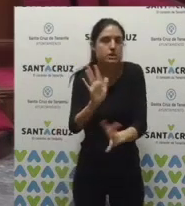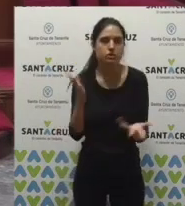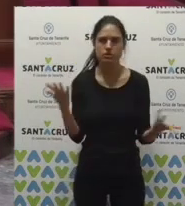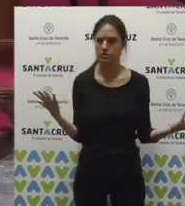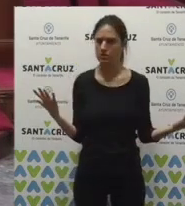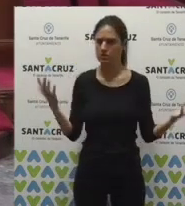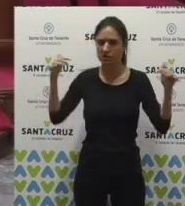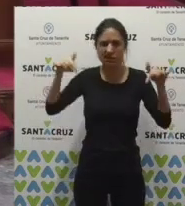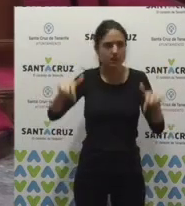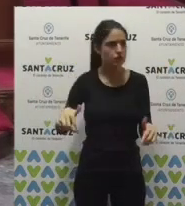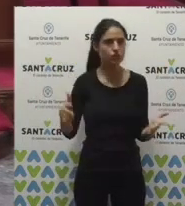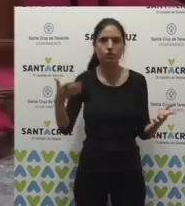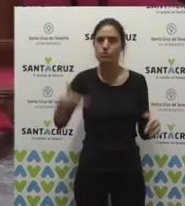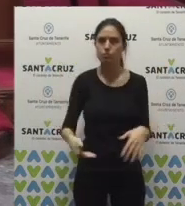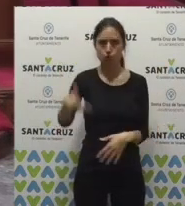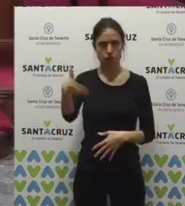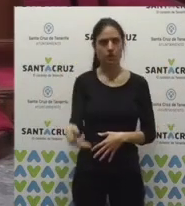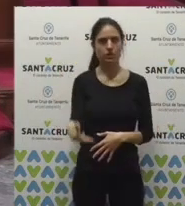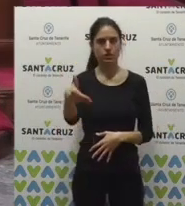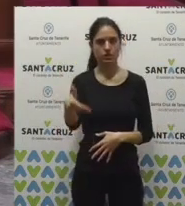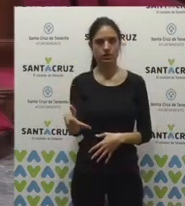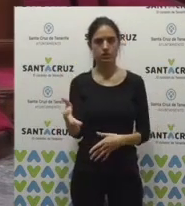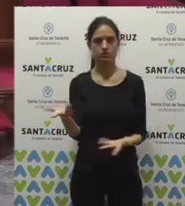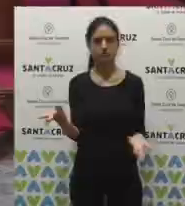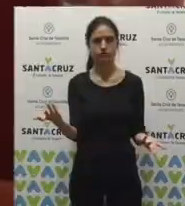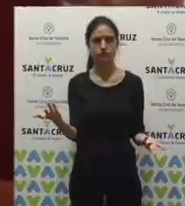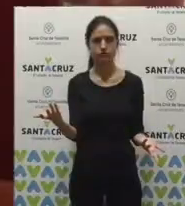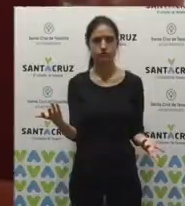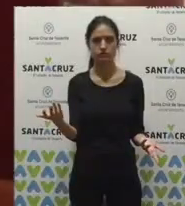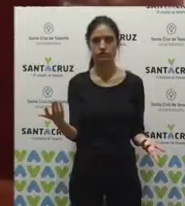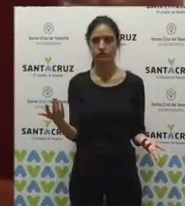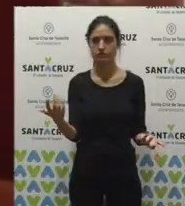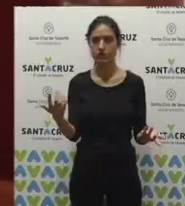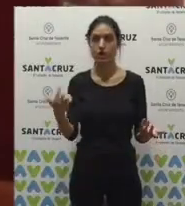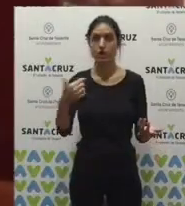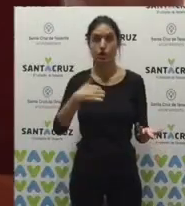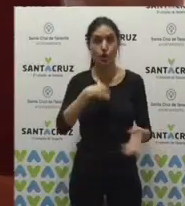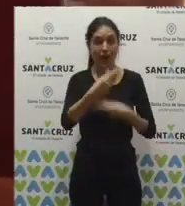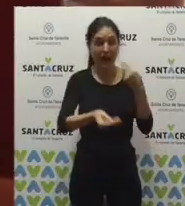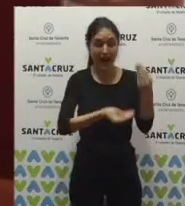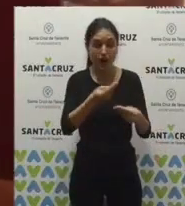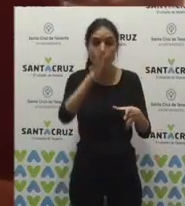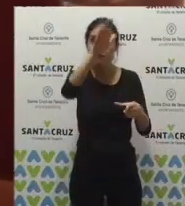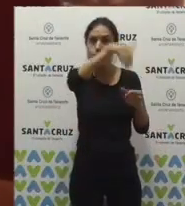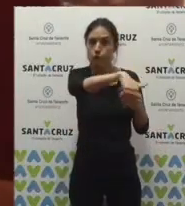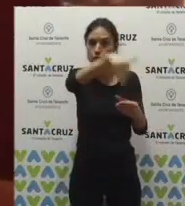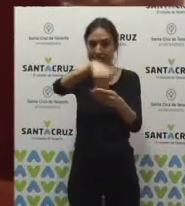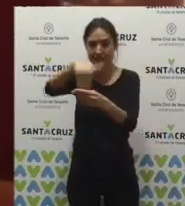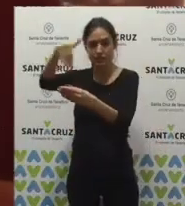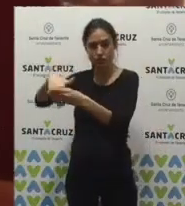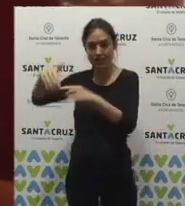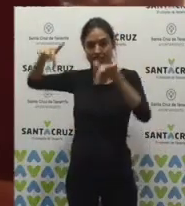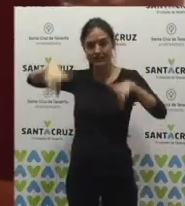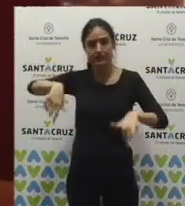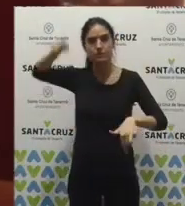es que esto es importante no sé estoy produciendo votaciones con los portavoces aquí y doy por hecho